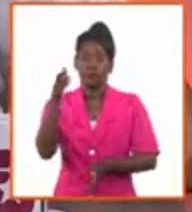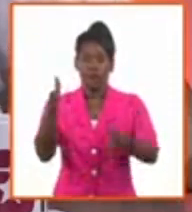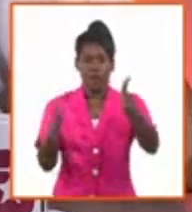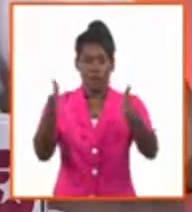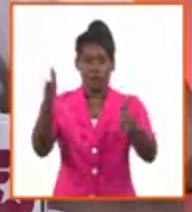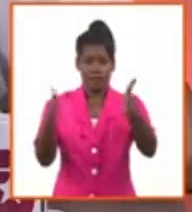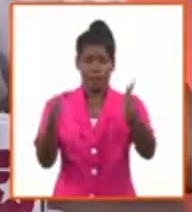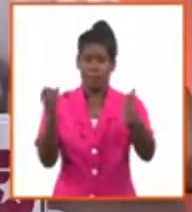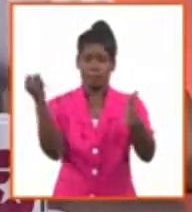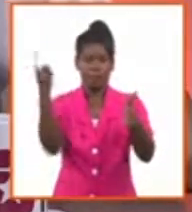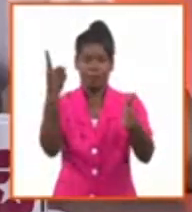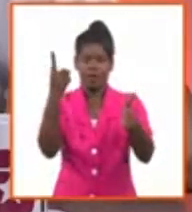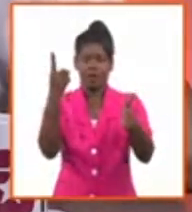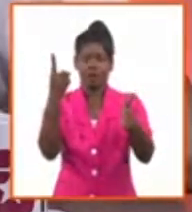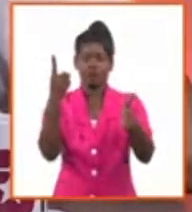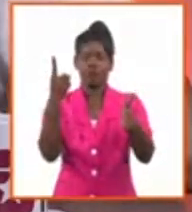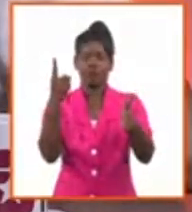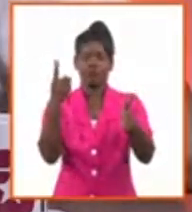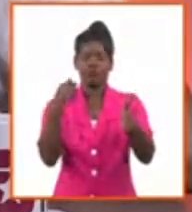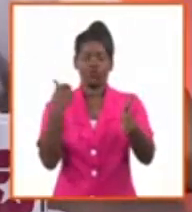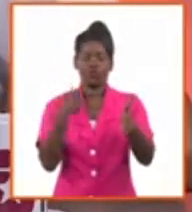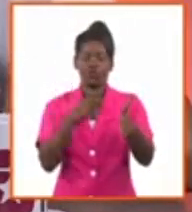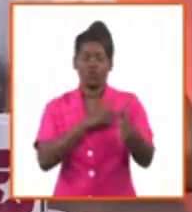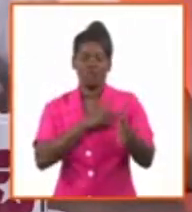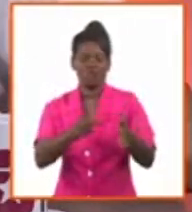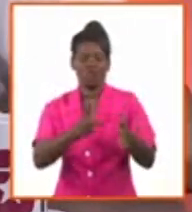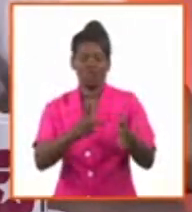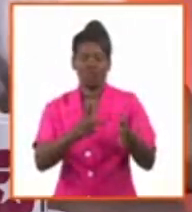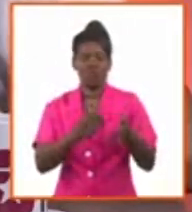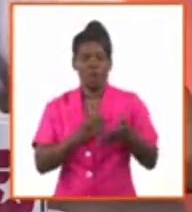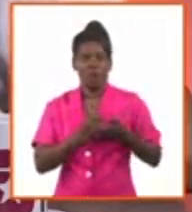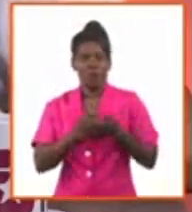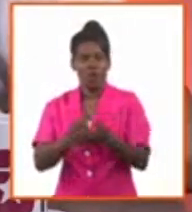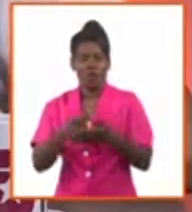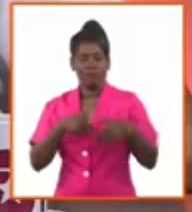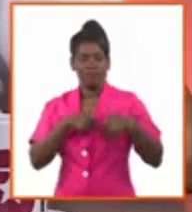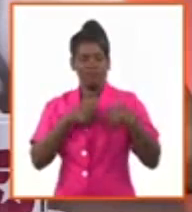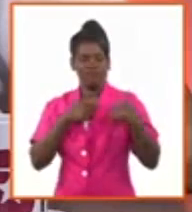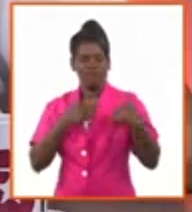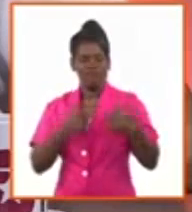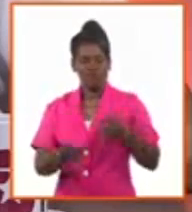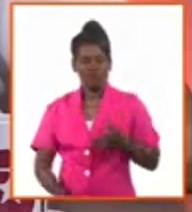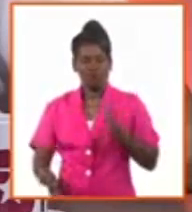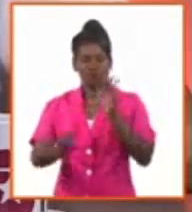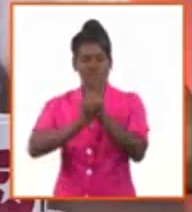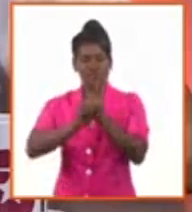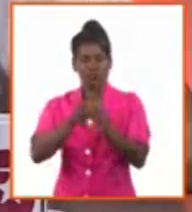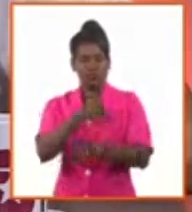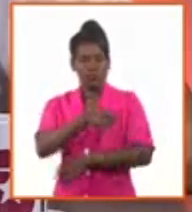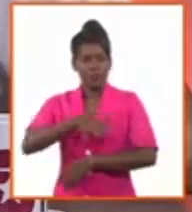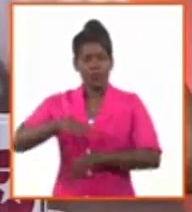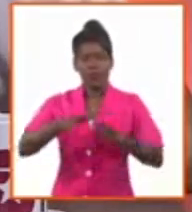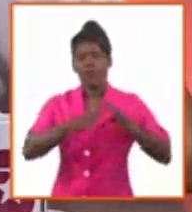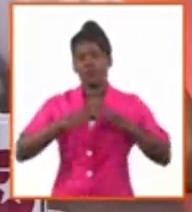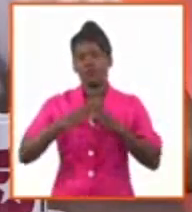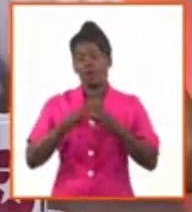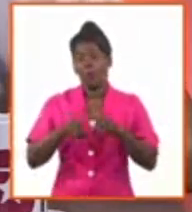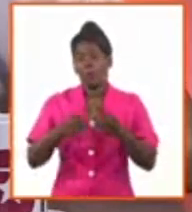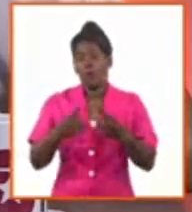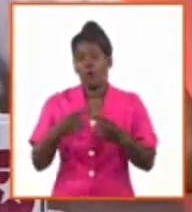periodo lo primero que nos hizo mucho más humanos los estudiantes, al menos de las ciencias médicas, nos hizo ir